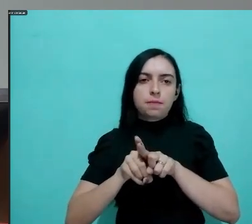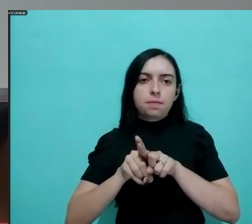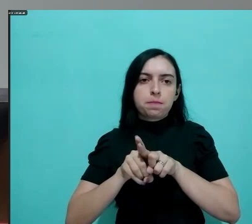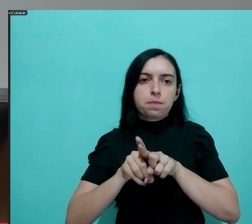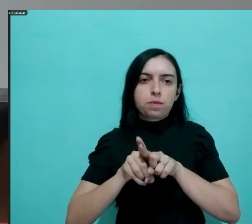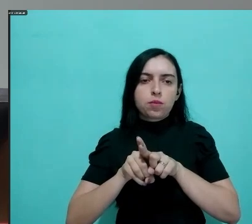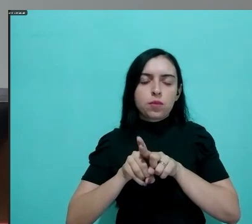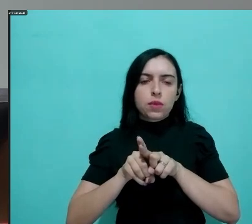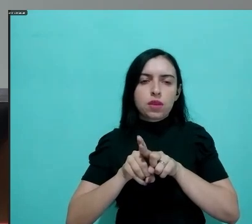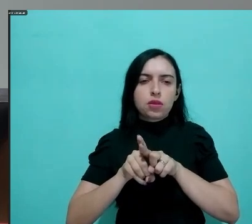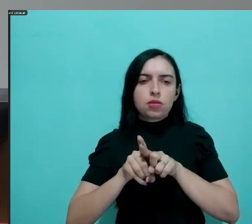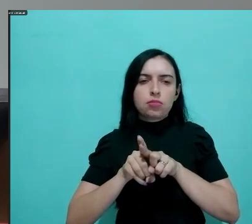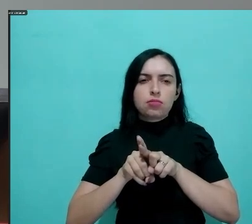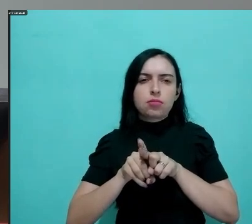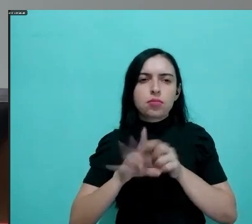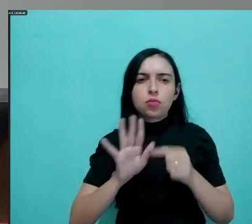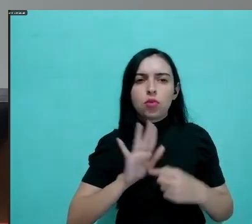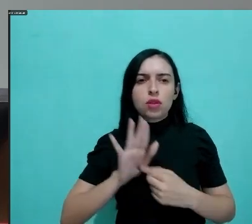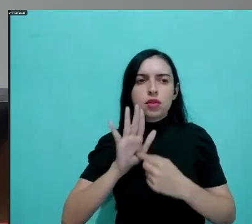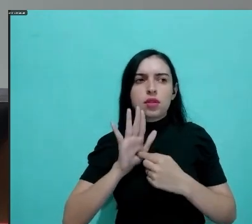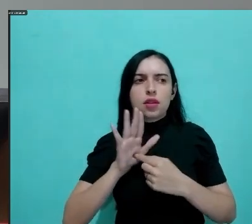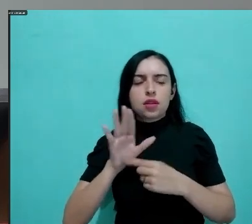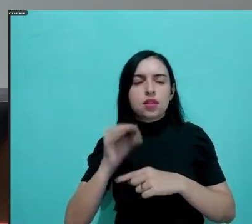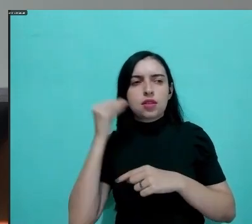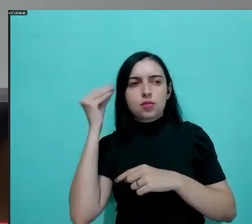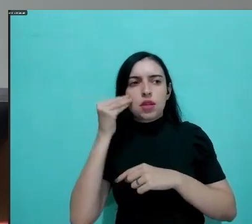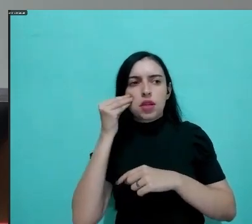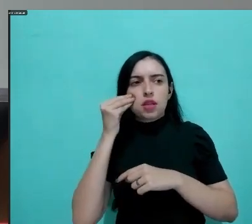judicialización de nuestras prácticas políticas.